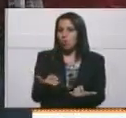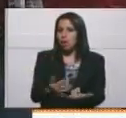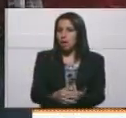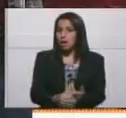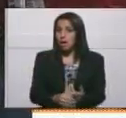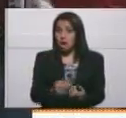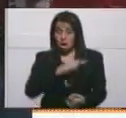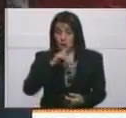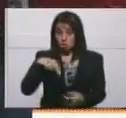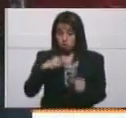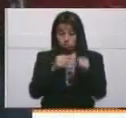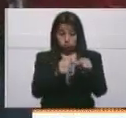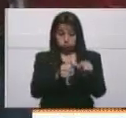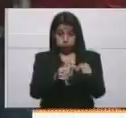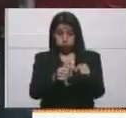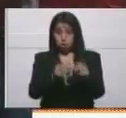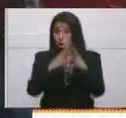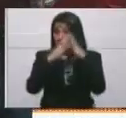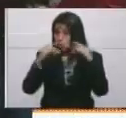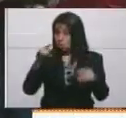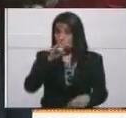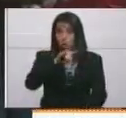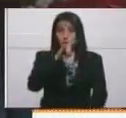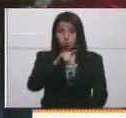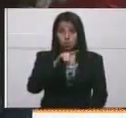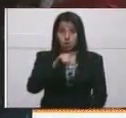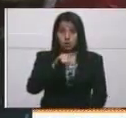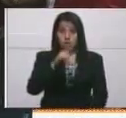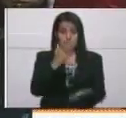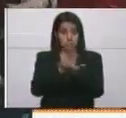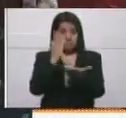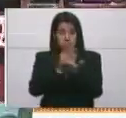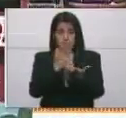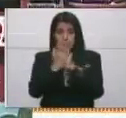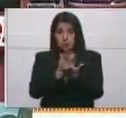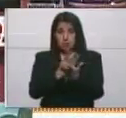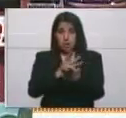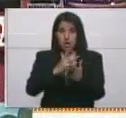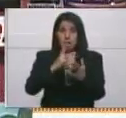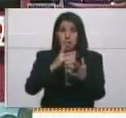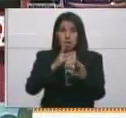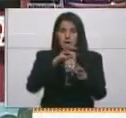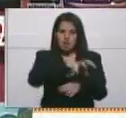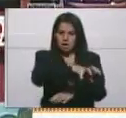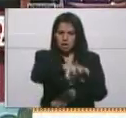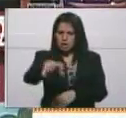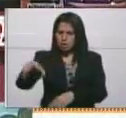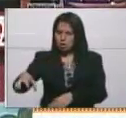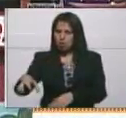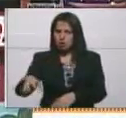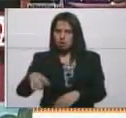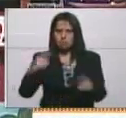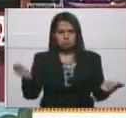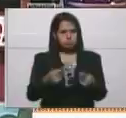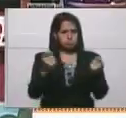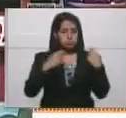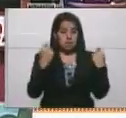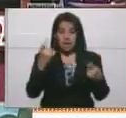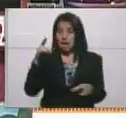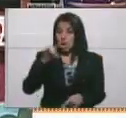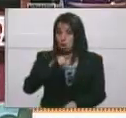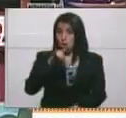hemos instalado todos los lunes, y así va a continuar, los lunes de regiones, ¿verdad? Este lunes que